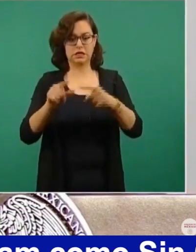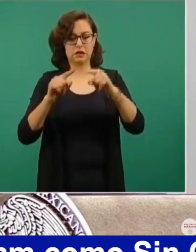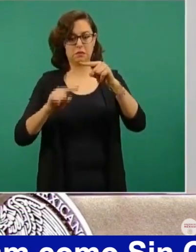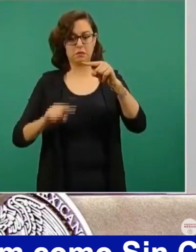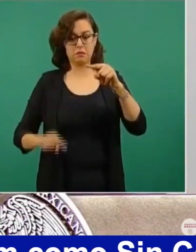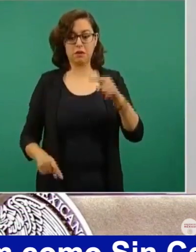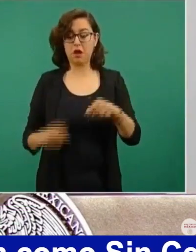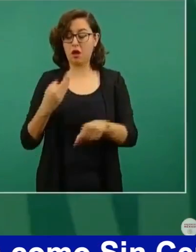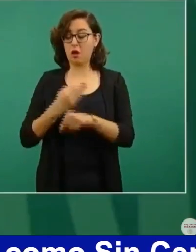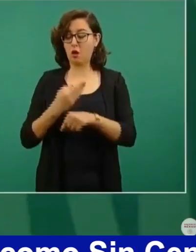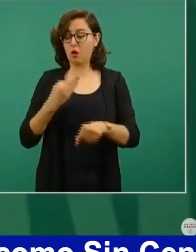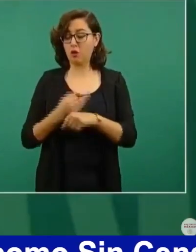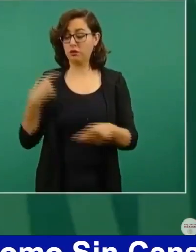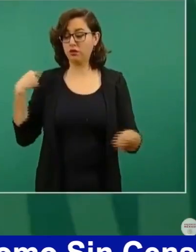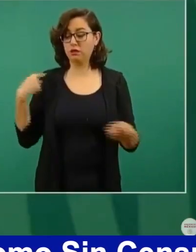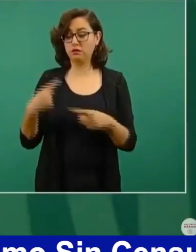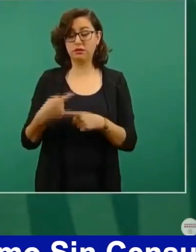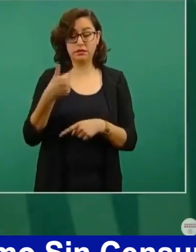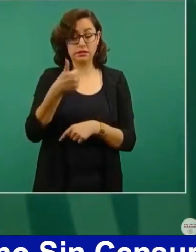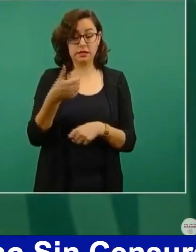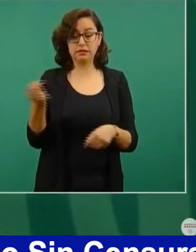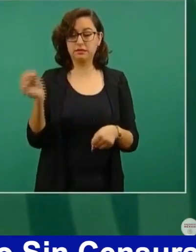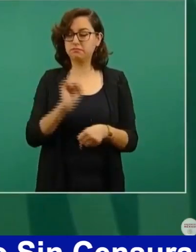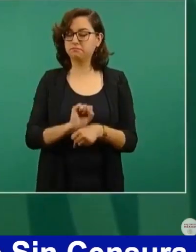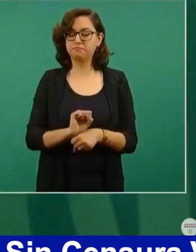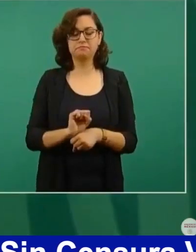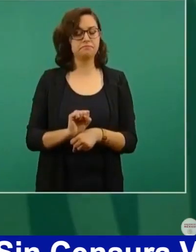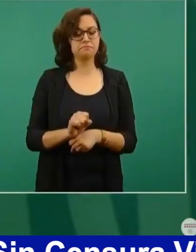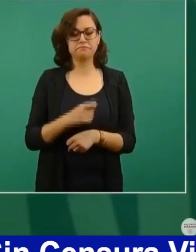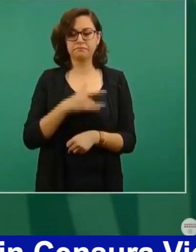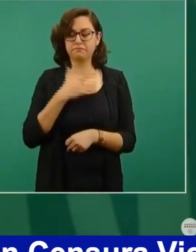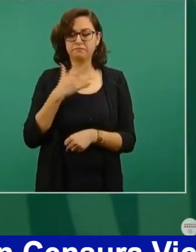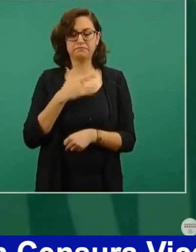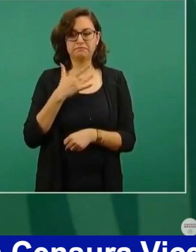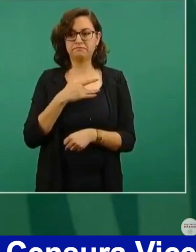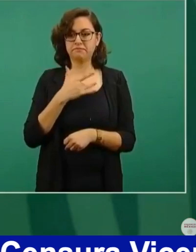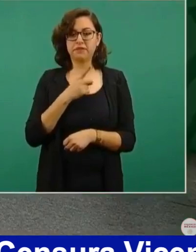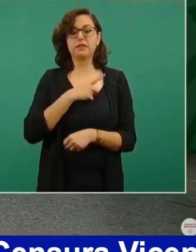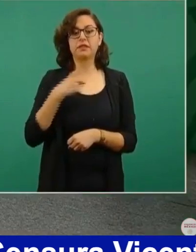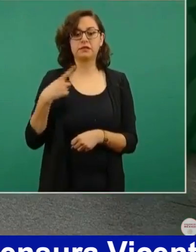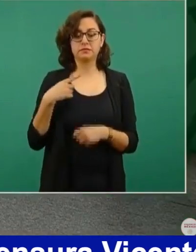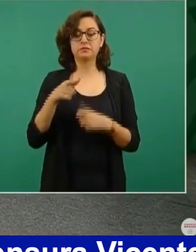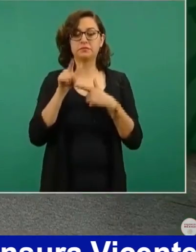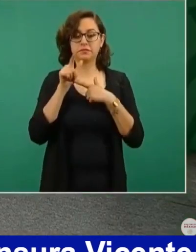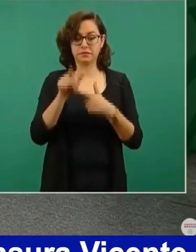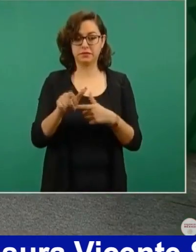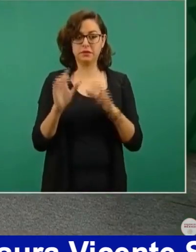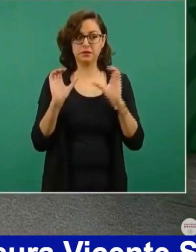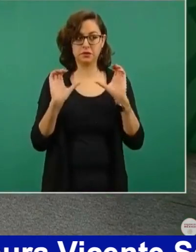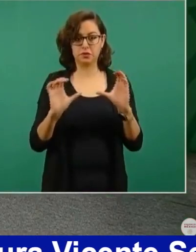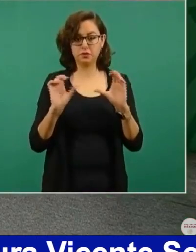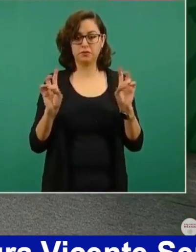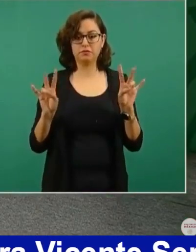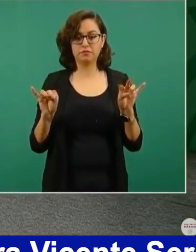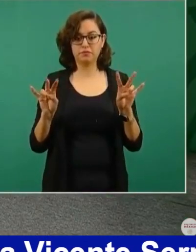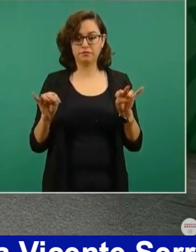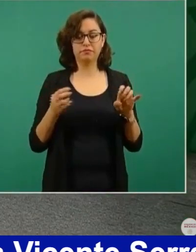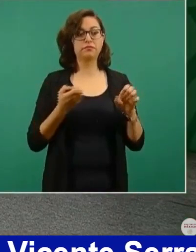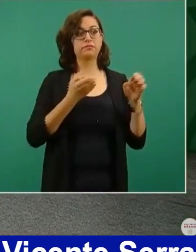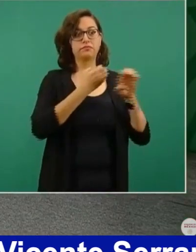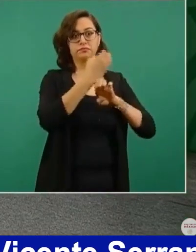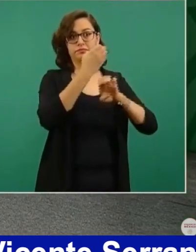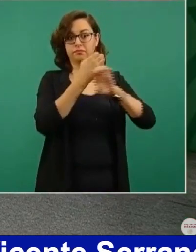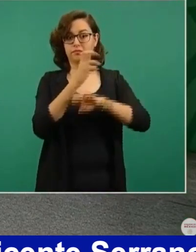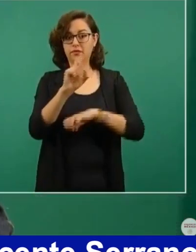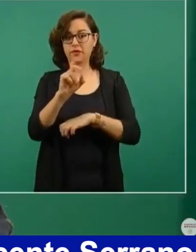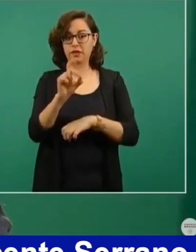llevamos 6 semanas de reducción de la epidemia, no hay que bajar la guardia, hay que mantenernos en esa capacidad. Las 32 entidades federativas están en